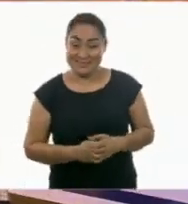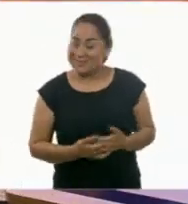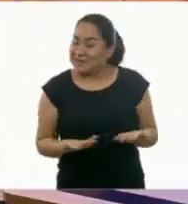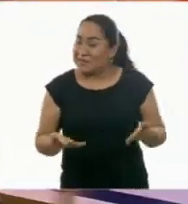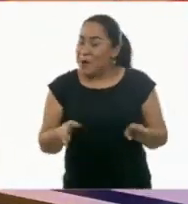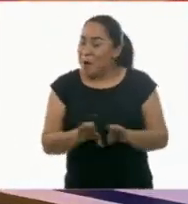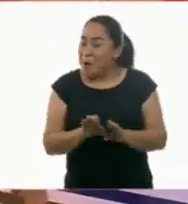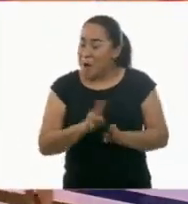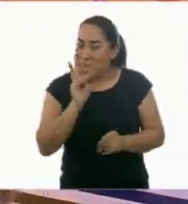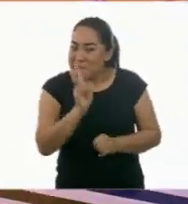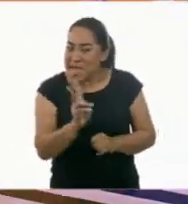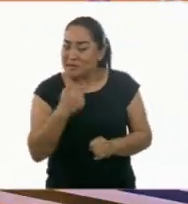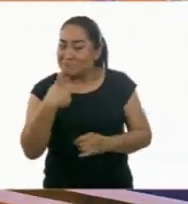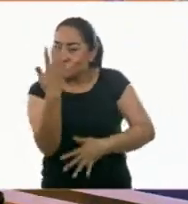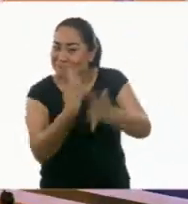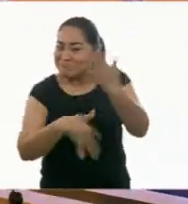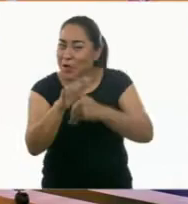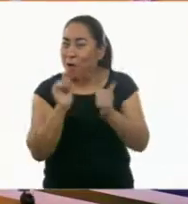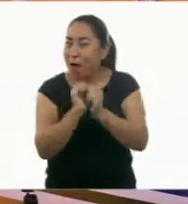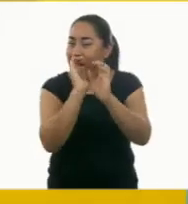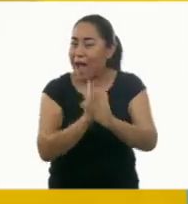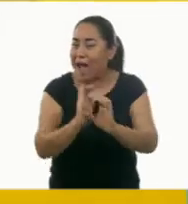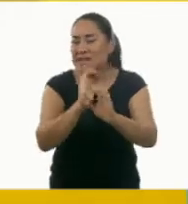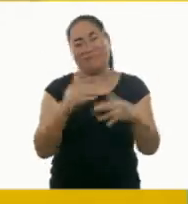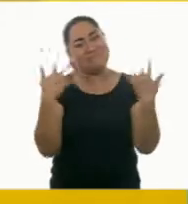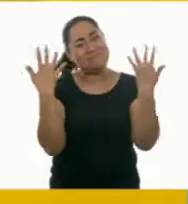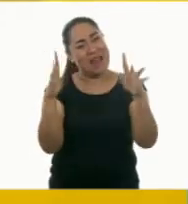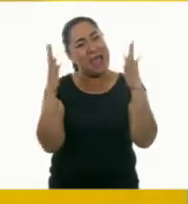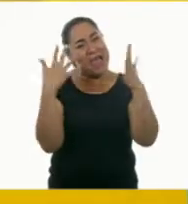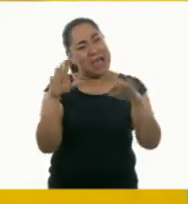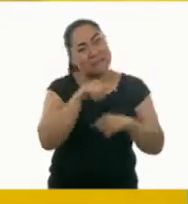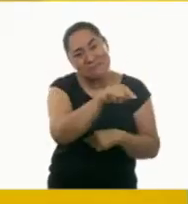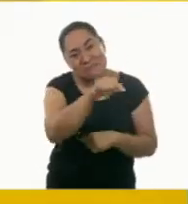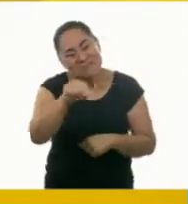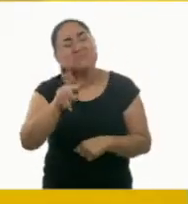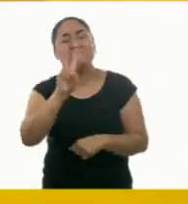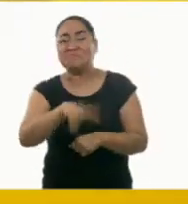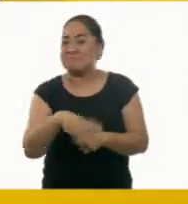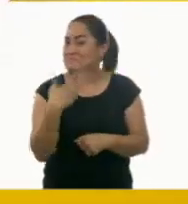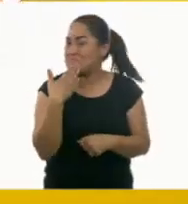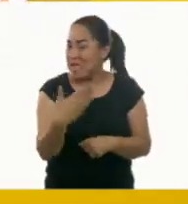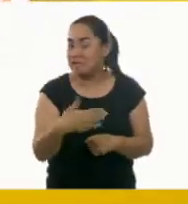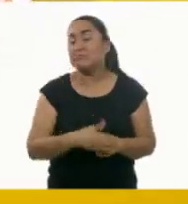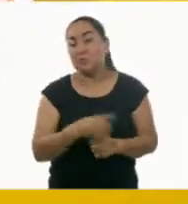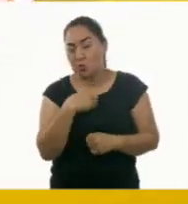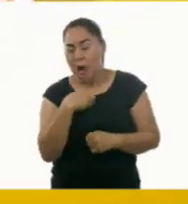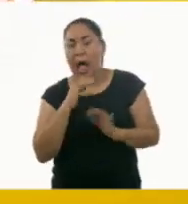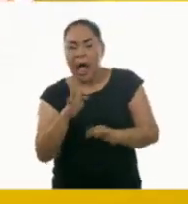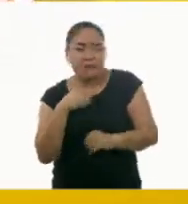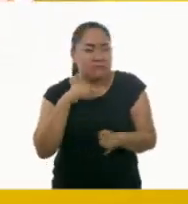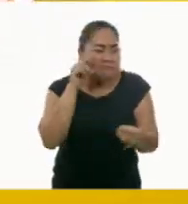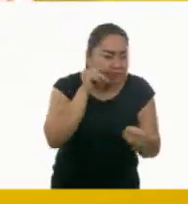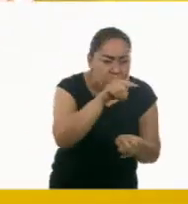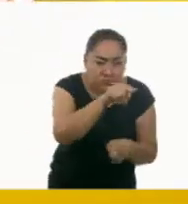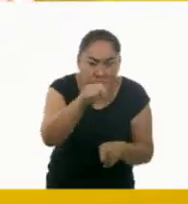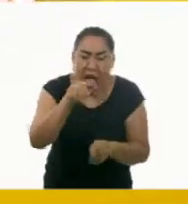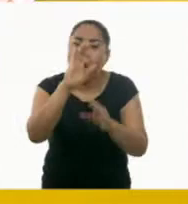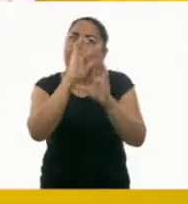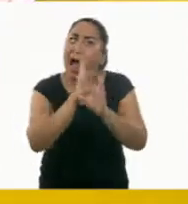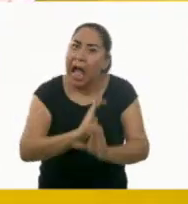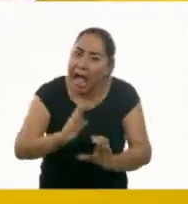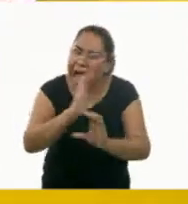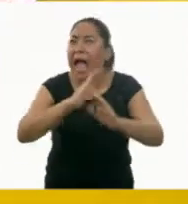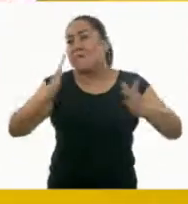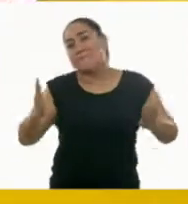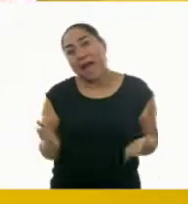¿Qué tal les pareció la canción? ¡Bravo, allá en casa! ¡Lo hicieron muy bien! Yo los vi a todas y a todos cantando,